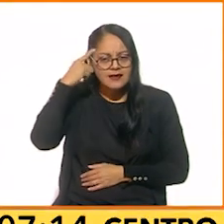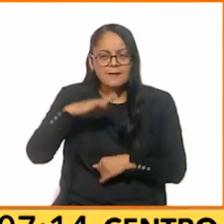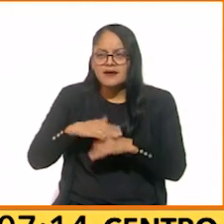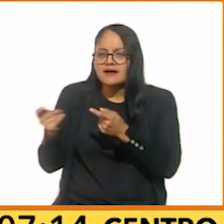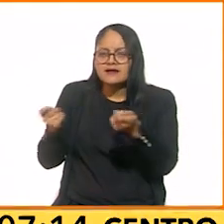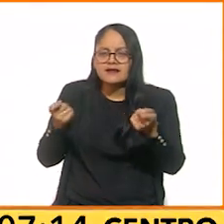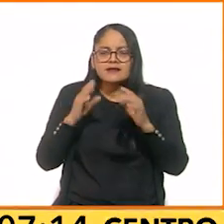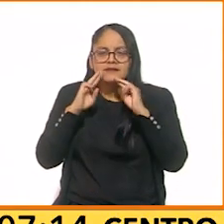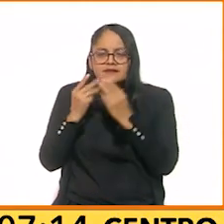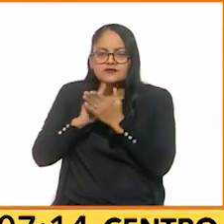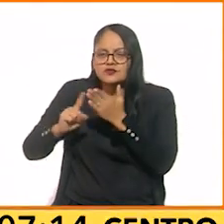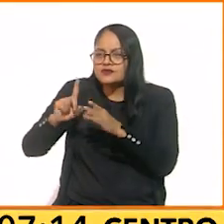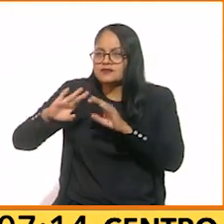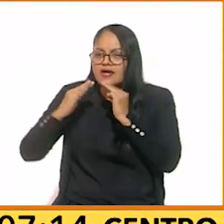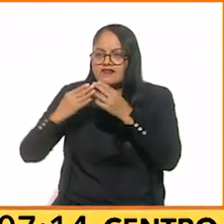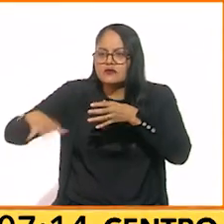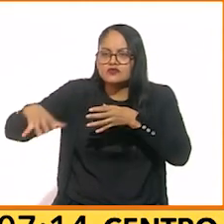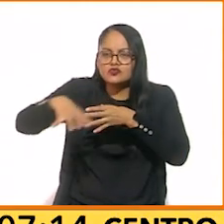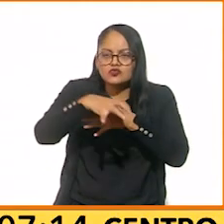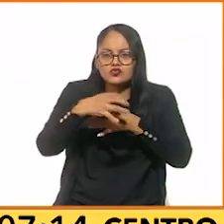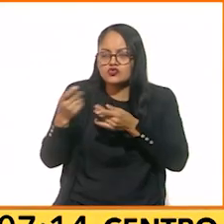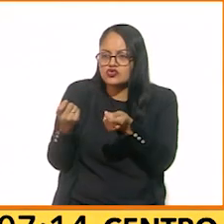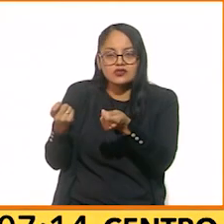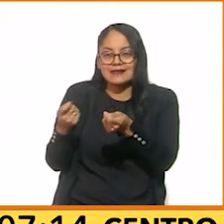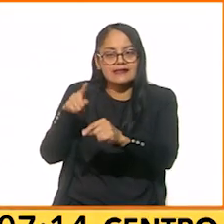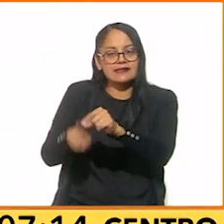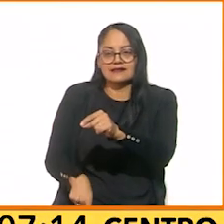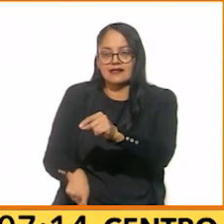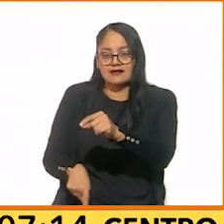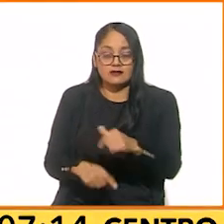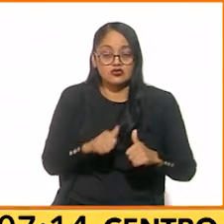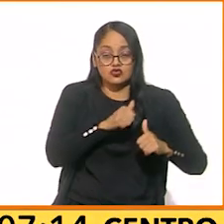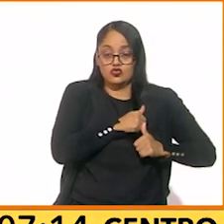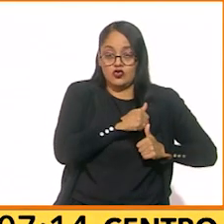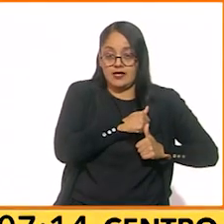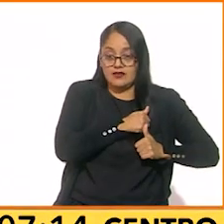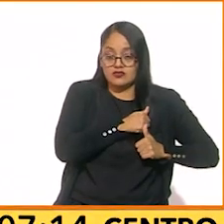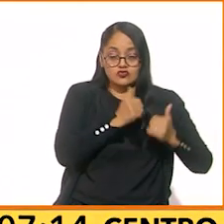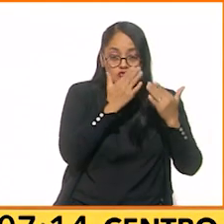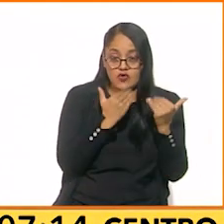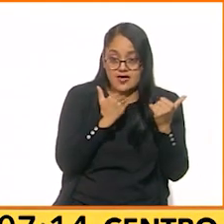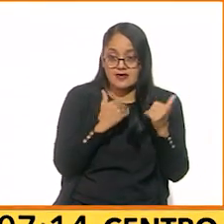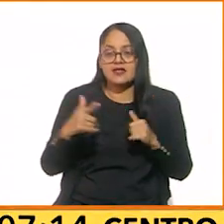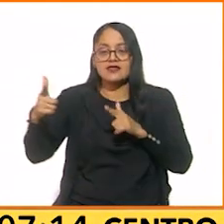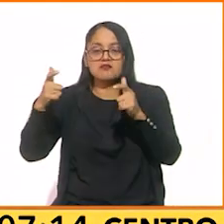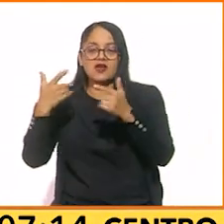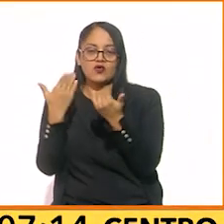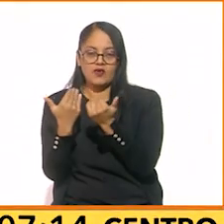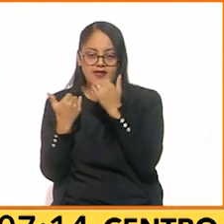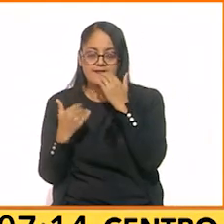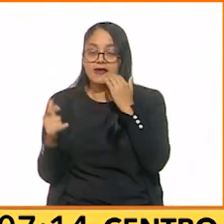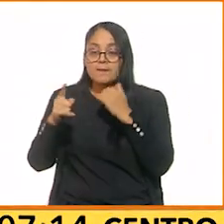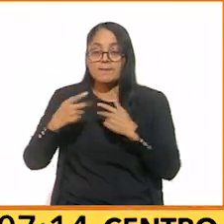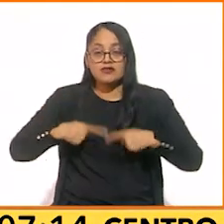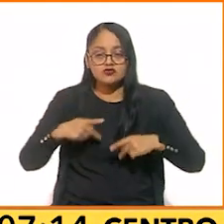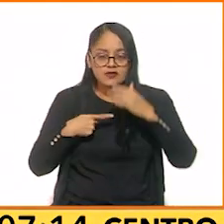operativa a los grupos criminales. Es así de simple. Sin soldados no hay quien dispare. Si sancionamos el